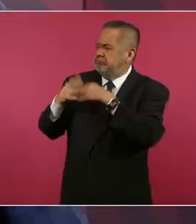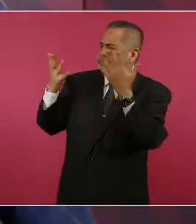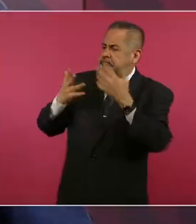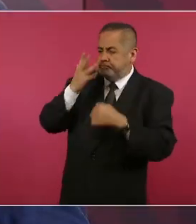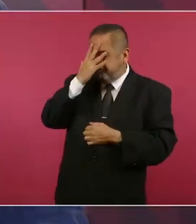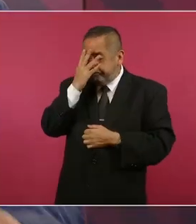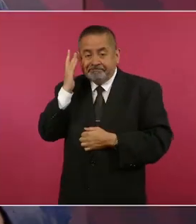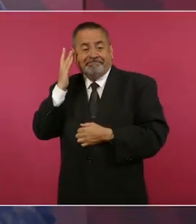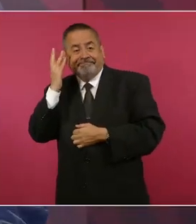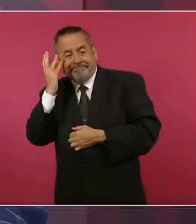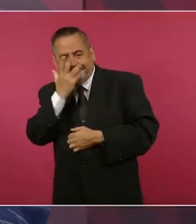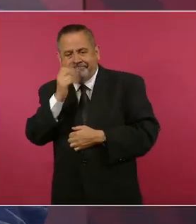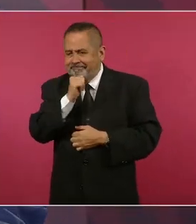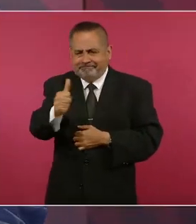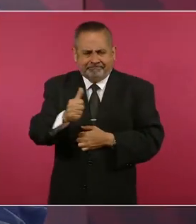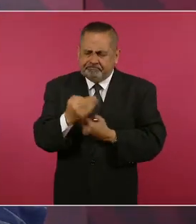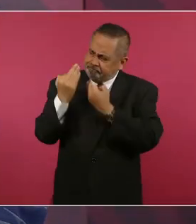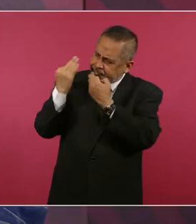se definió